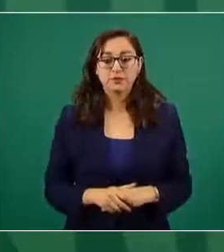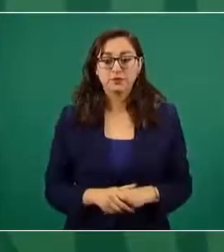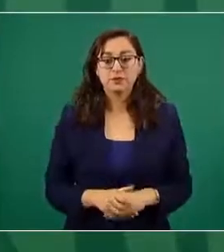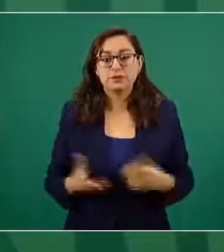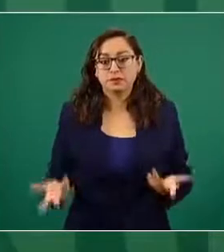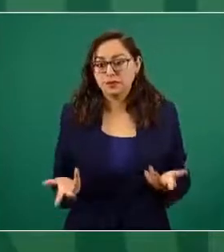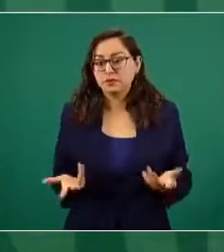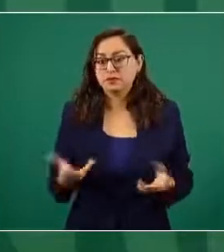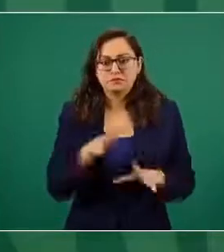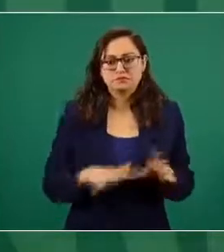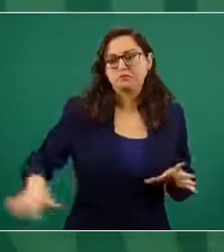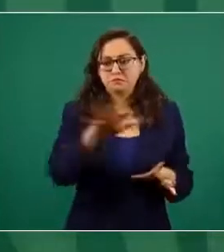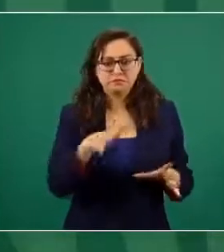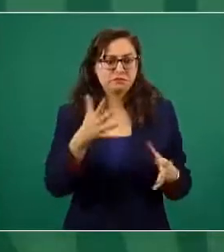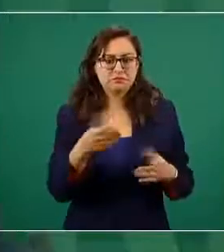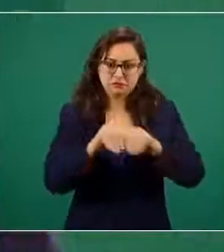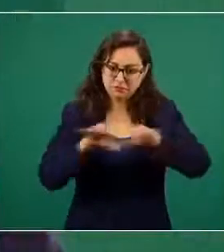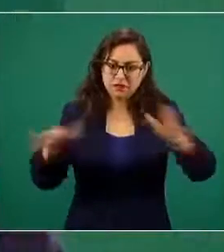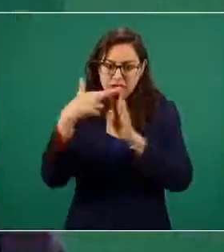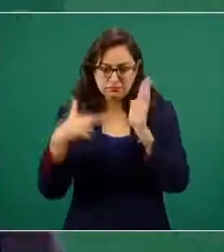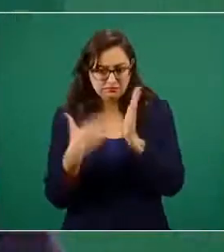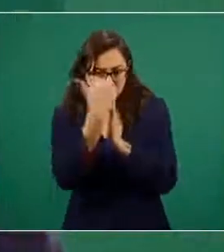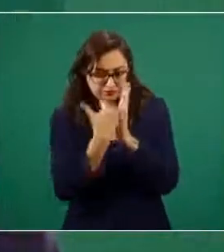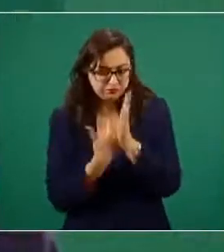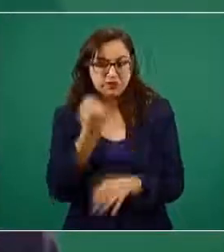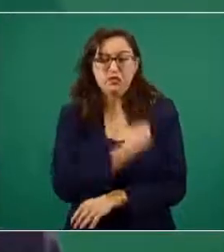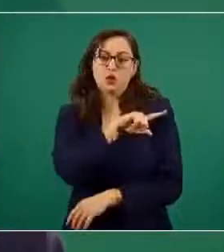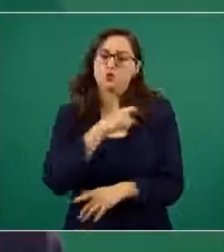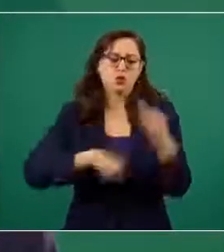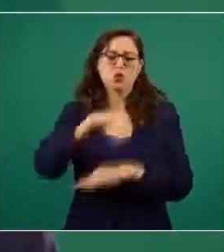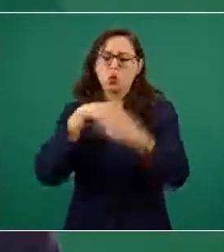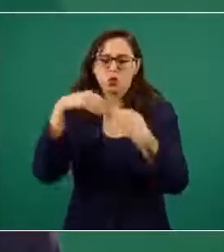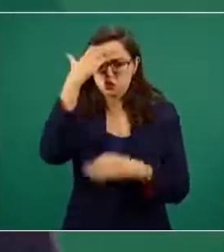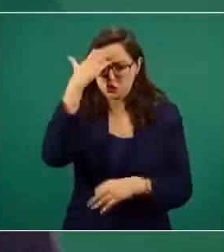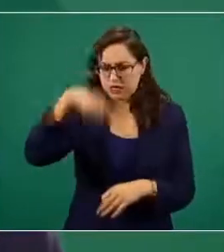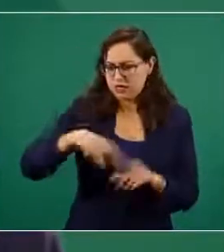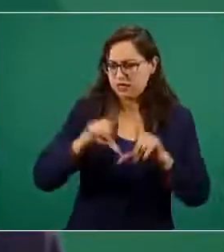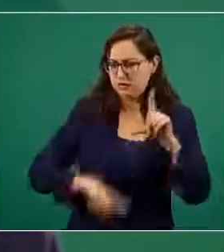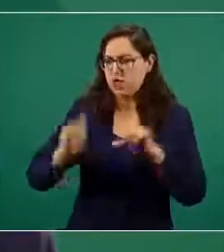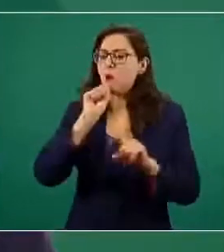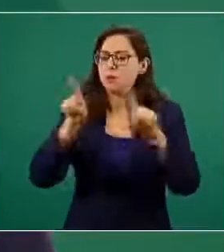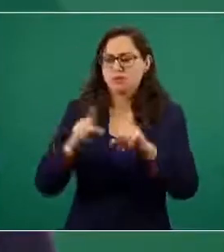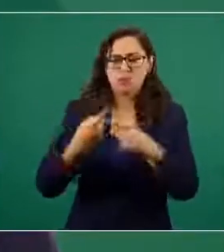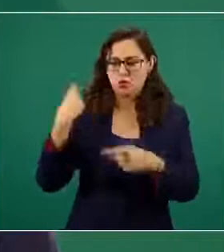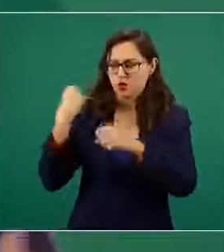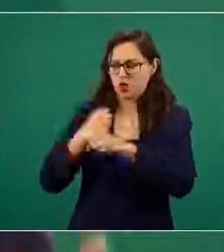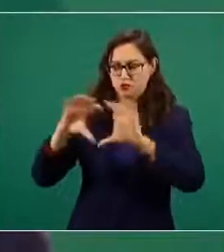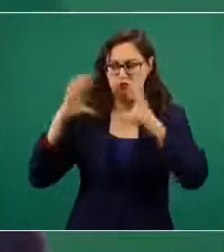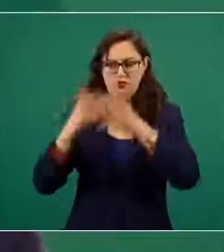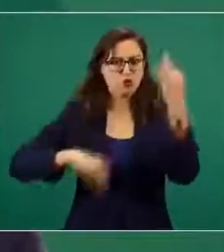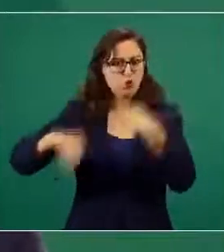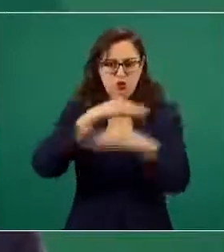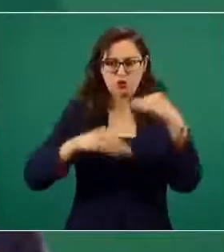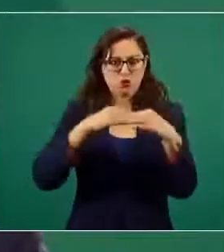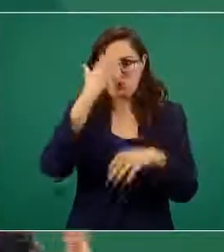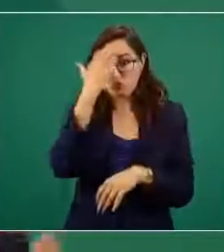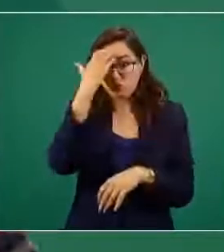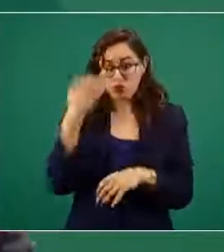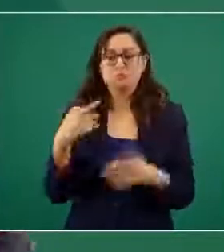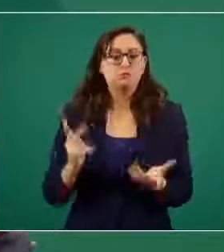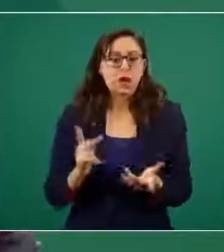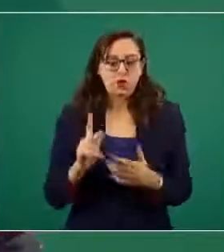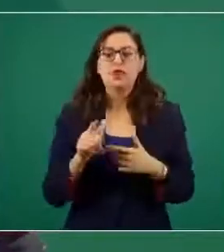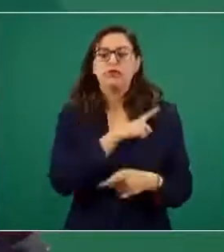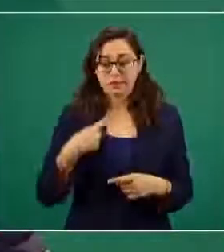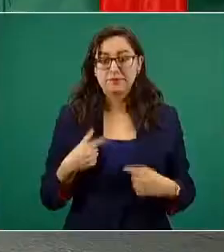salud pública, conocidas ampliamente y utilizadas en todo el mundo durante 2020, seguirán teniendo su relevancia en la medida en que progresa la vacunación. Pero cada